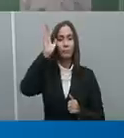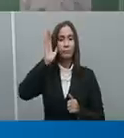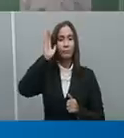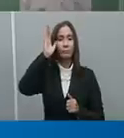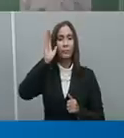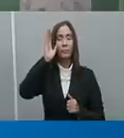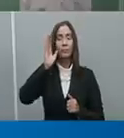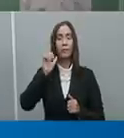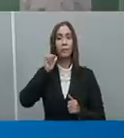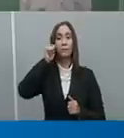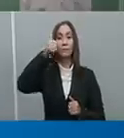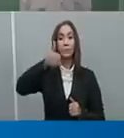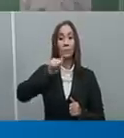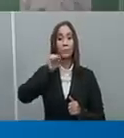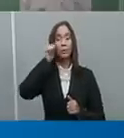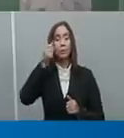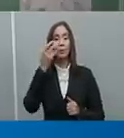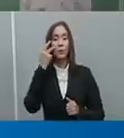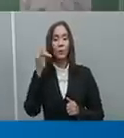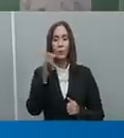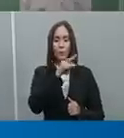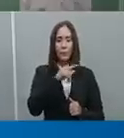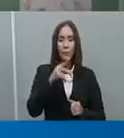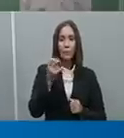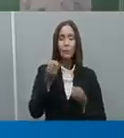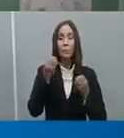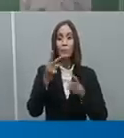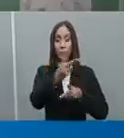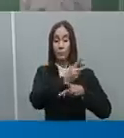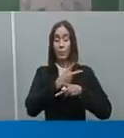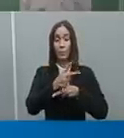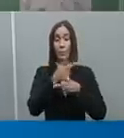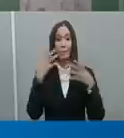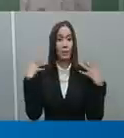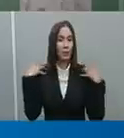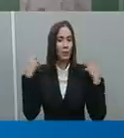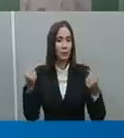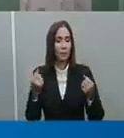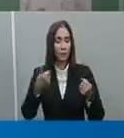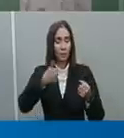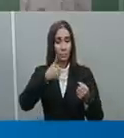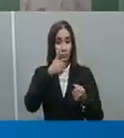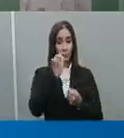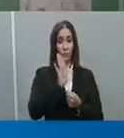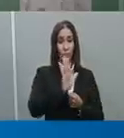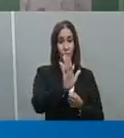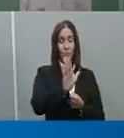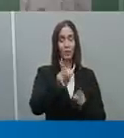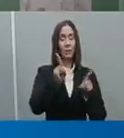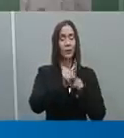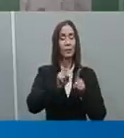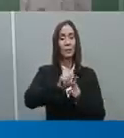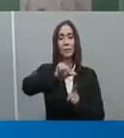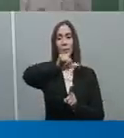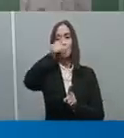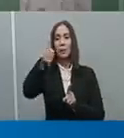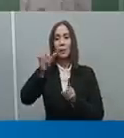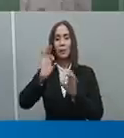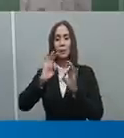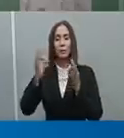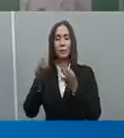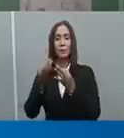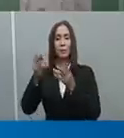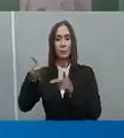en cuenta las consecuencias, tanto para su salud como para la de los demás. No podemos dejarnos llevar